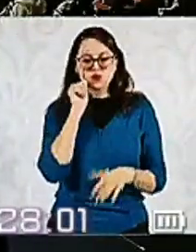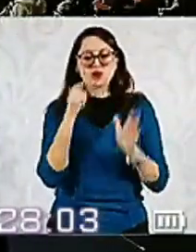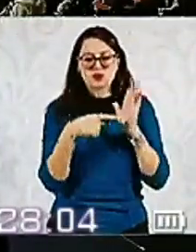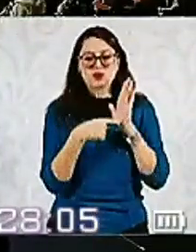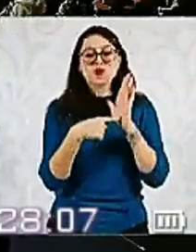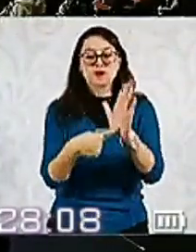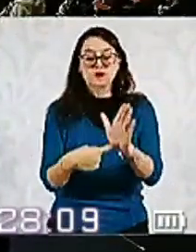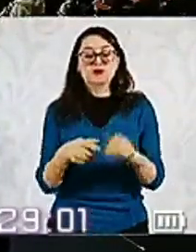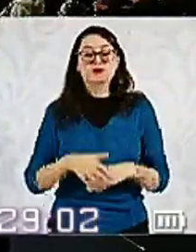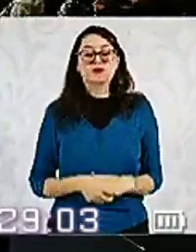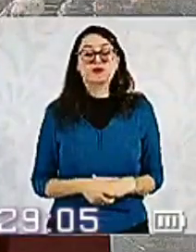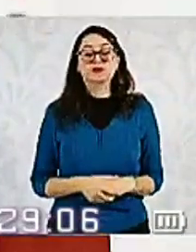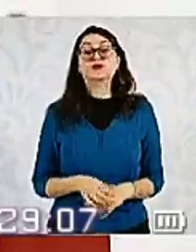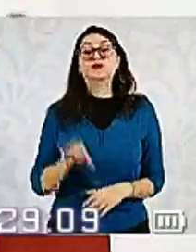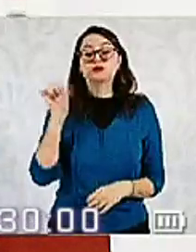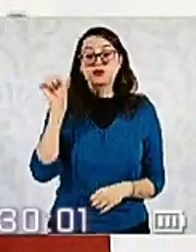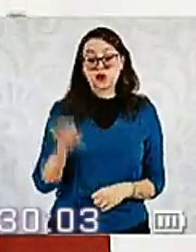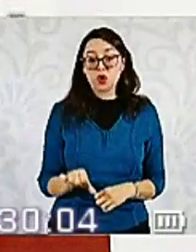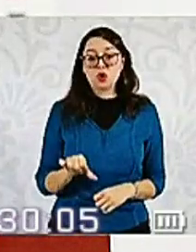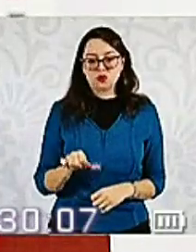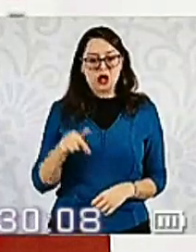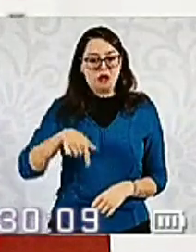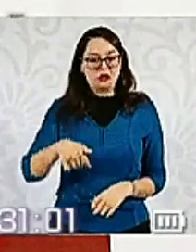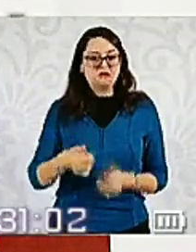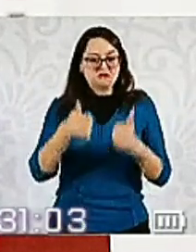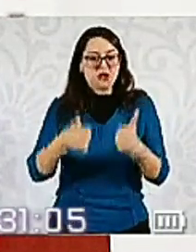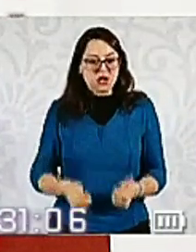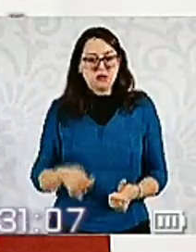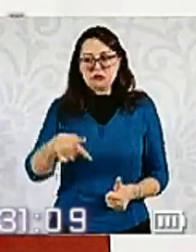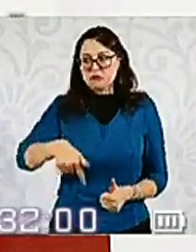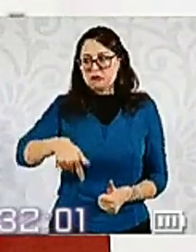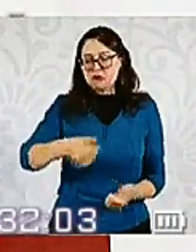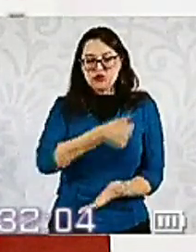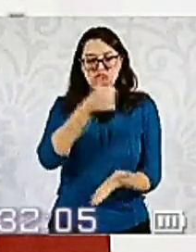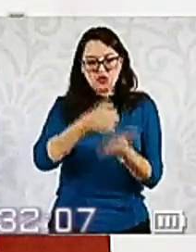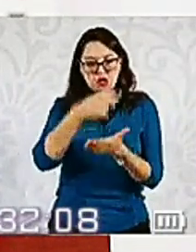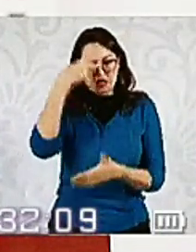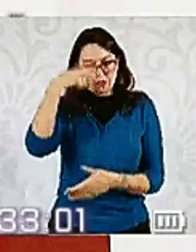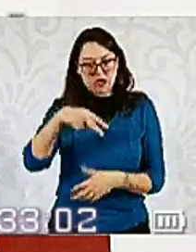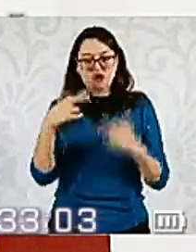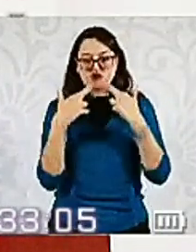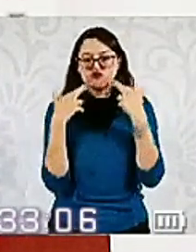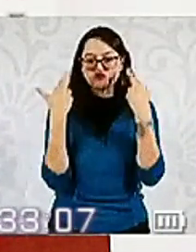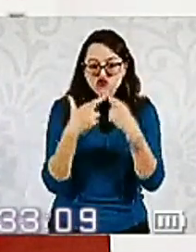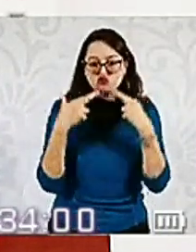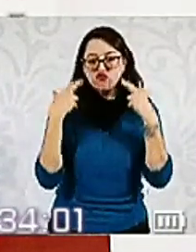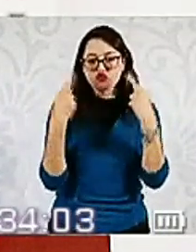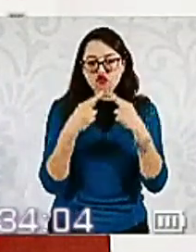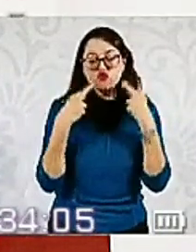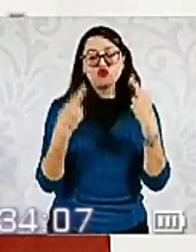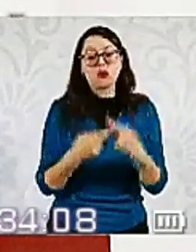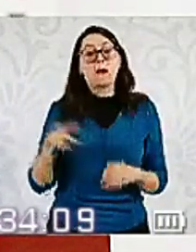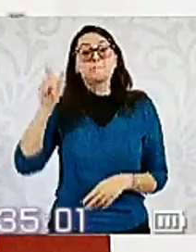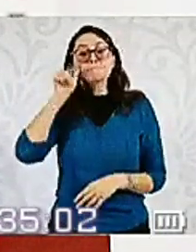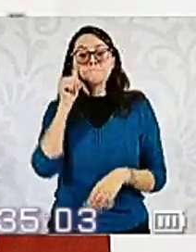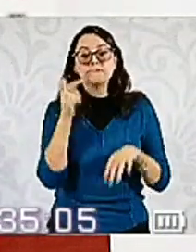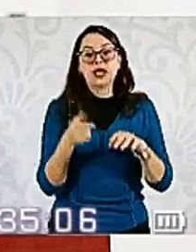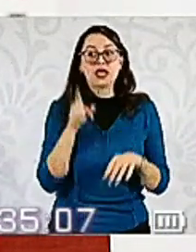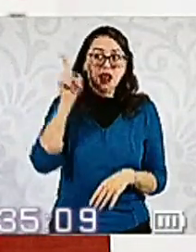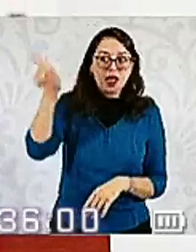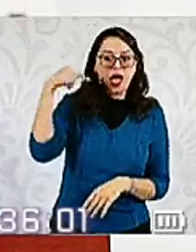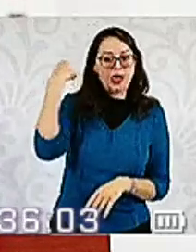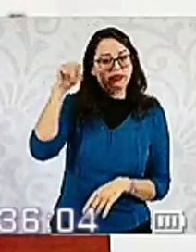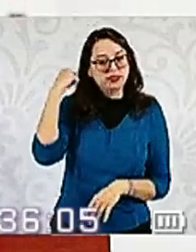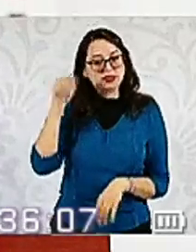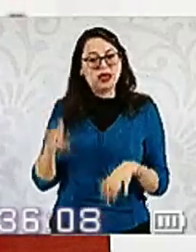El día de hoy vamos a estar esencialmente aquí, en reuniones internas. Mañana vamos a Tabasco,